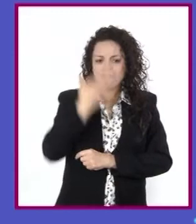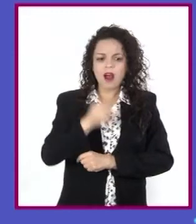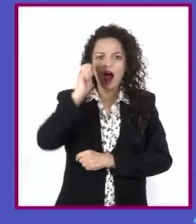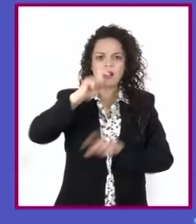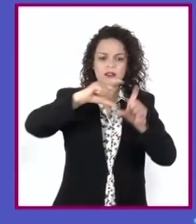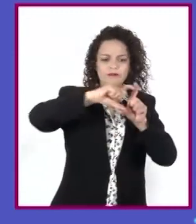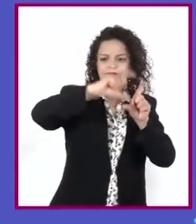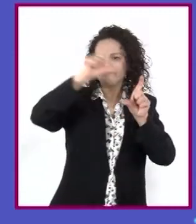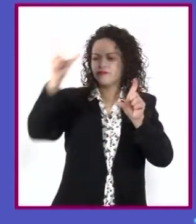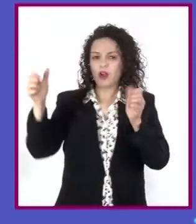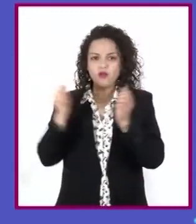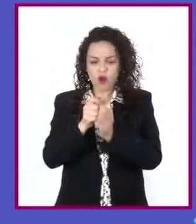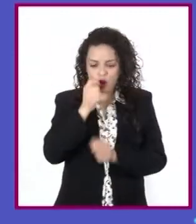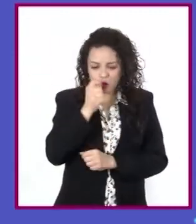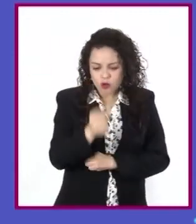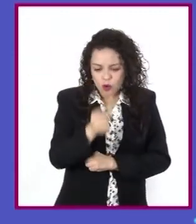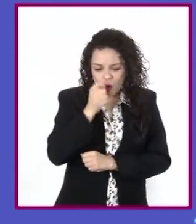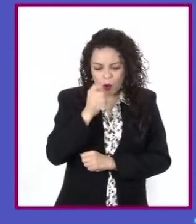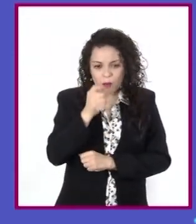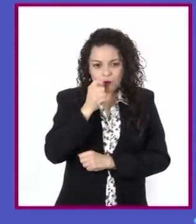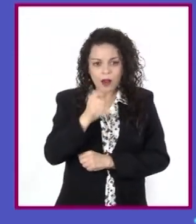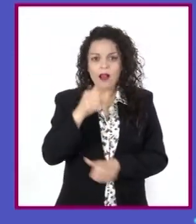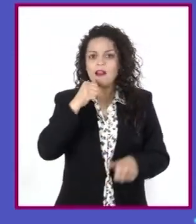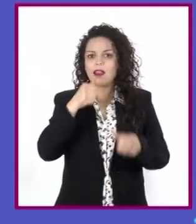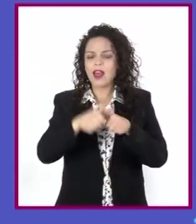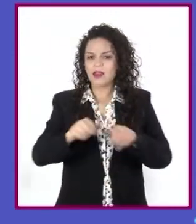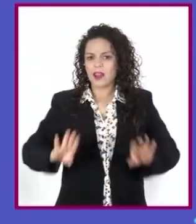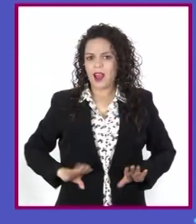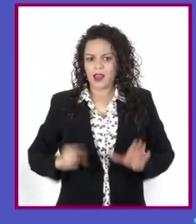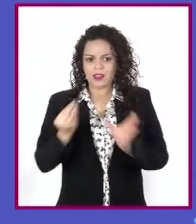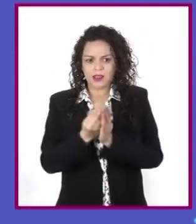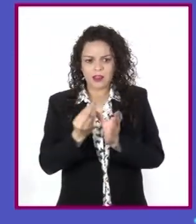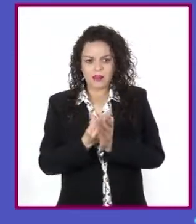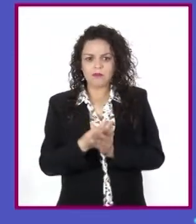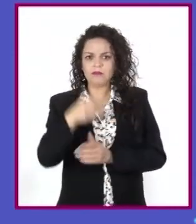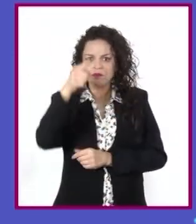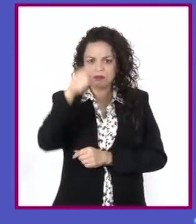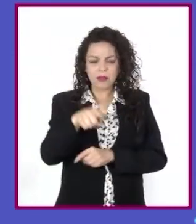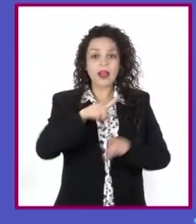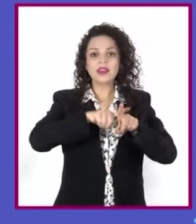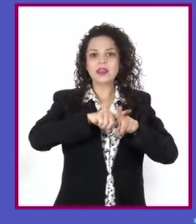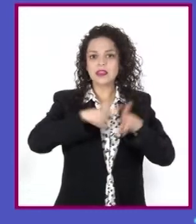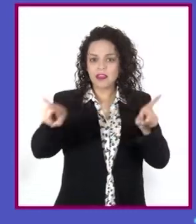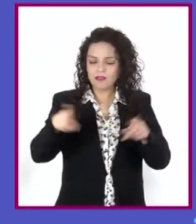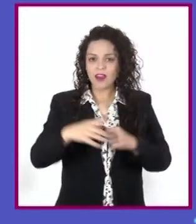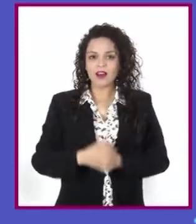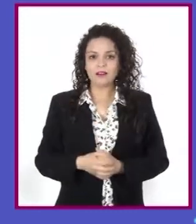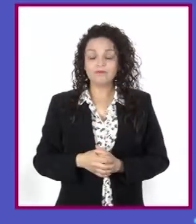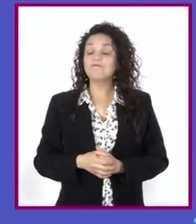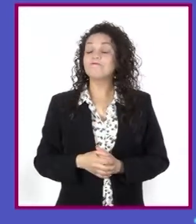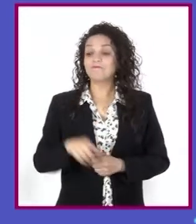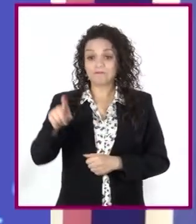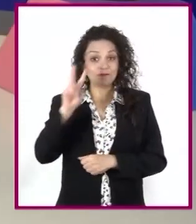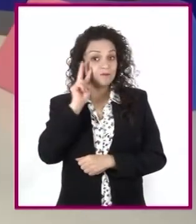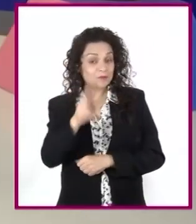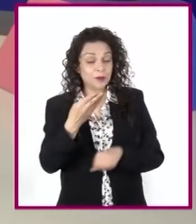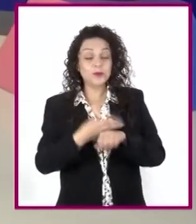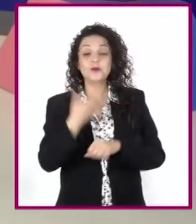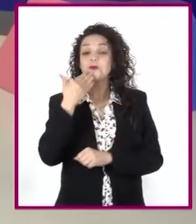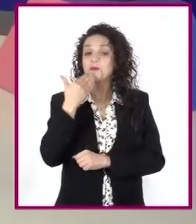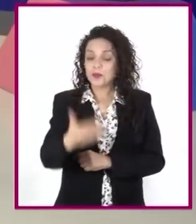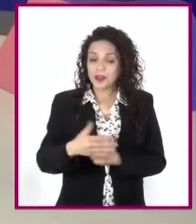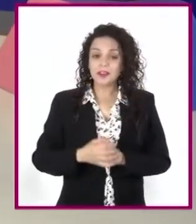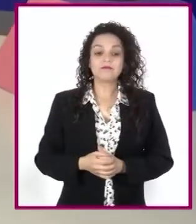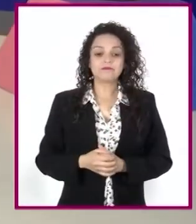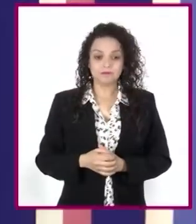una lupa. El tipo de letra y los colores de estas son diferentes. Muy buenas observaciones, Enrique.